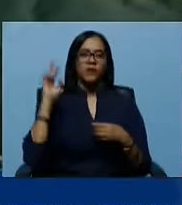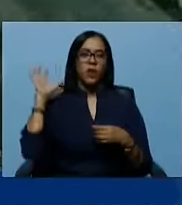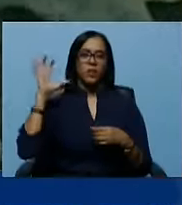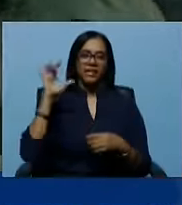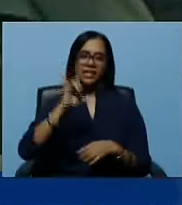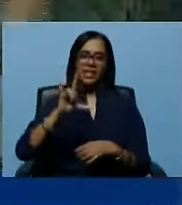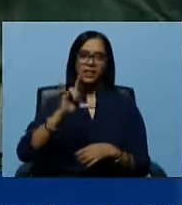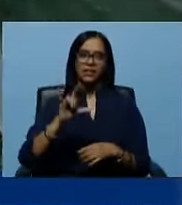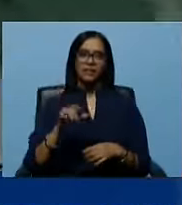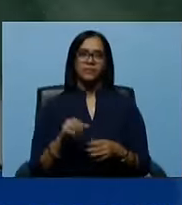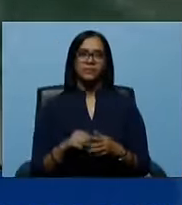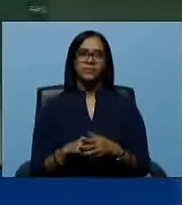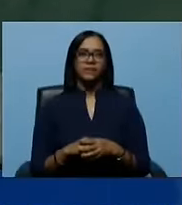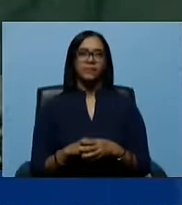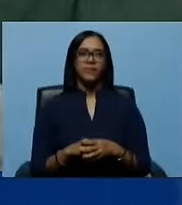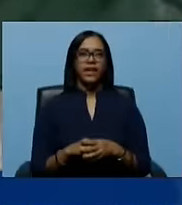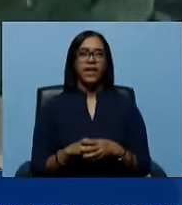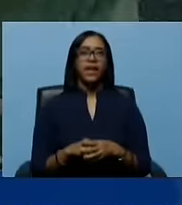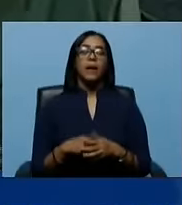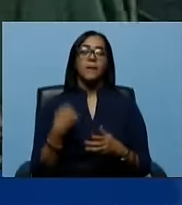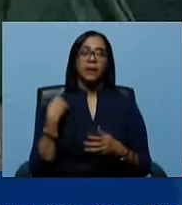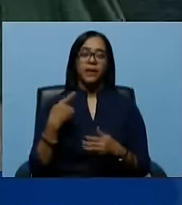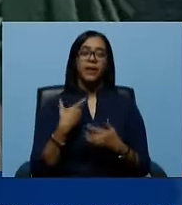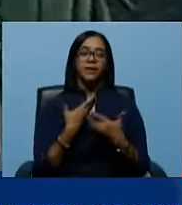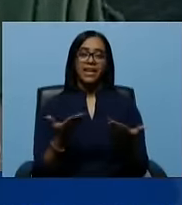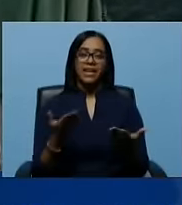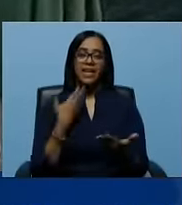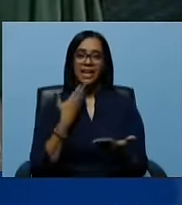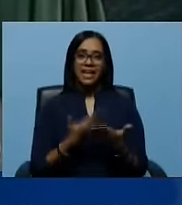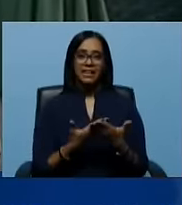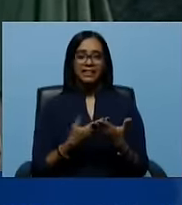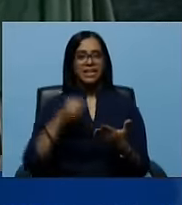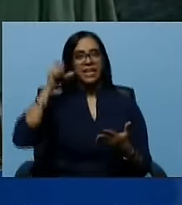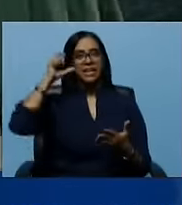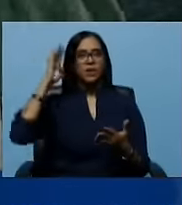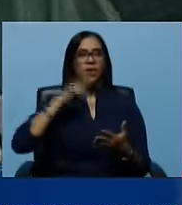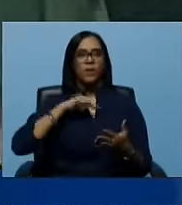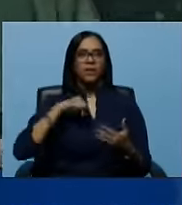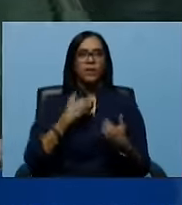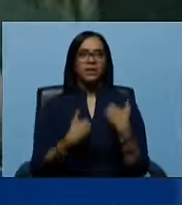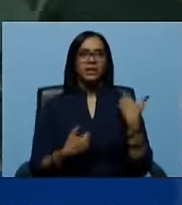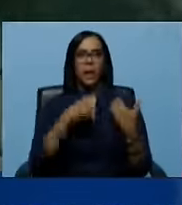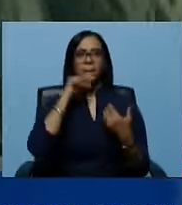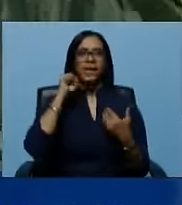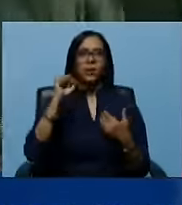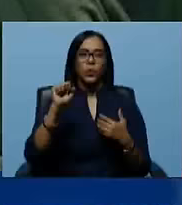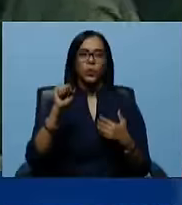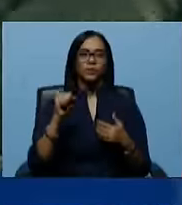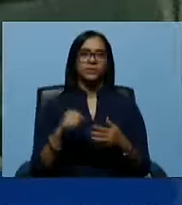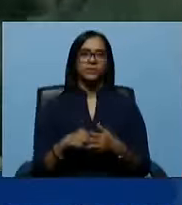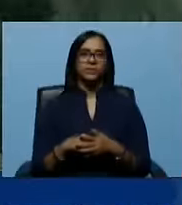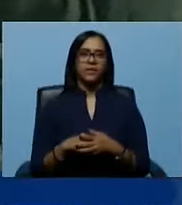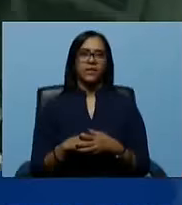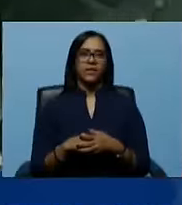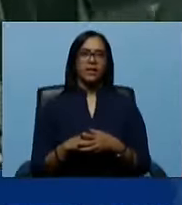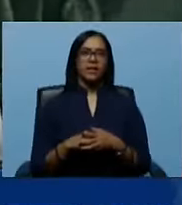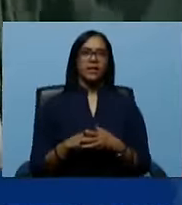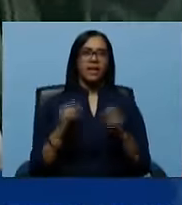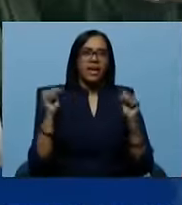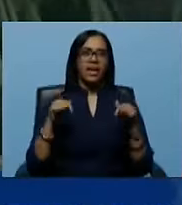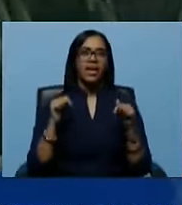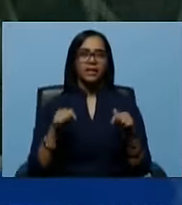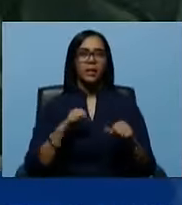querida. Primero, darle las gracias siempre a Dios, a nuestro presidente Nicolás Maduro por este